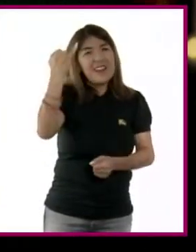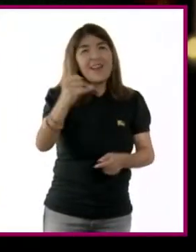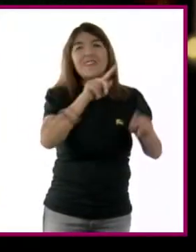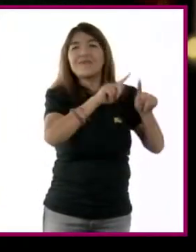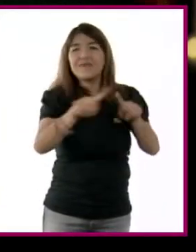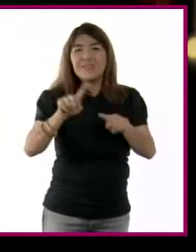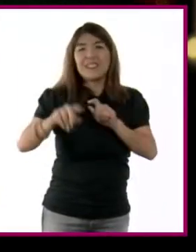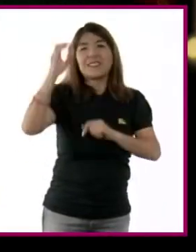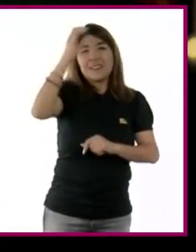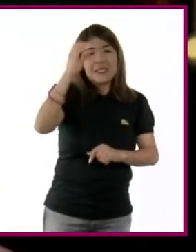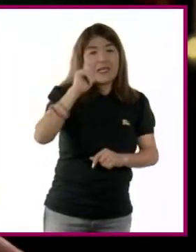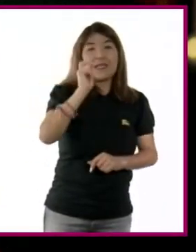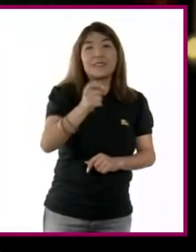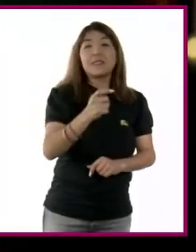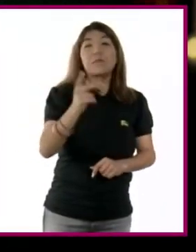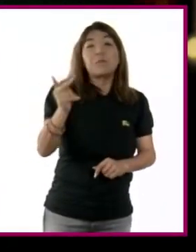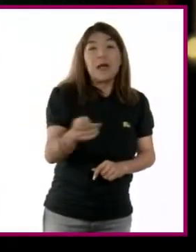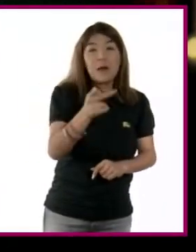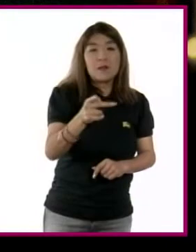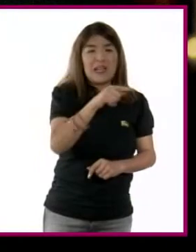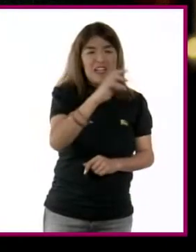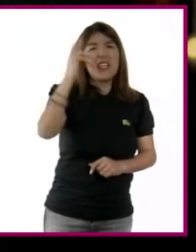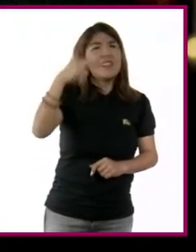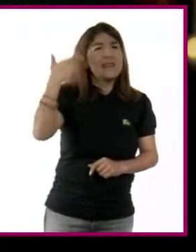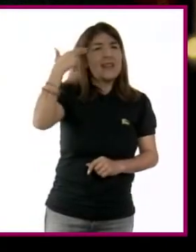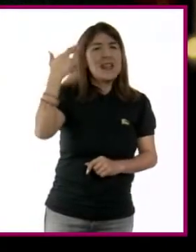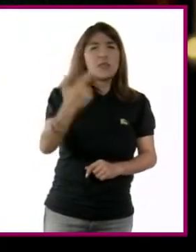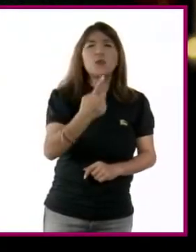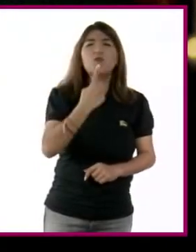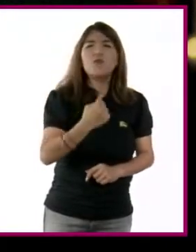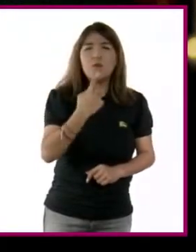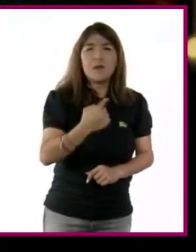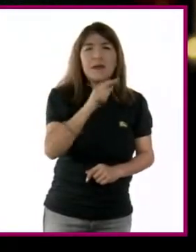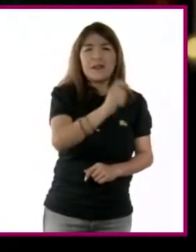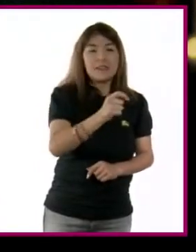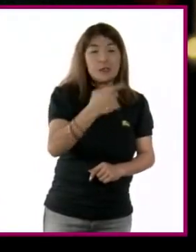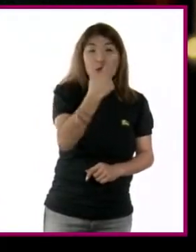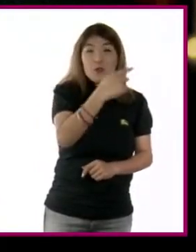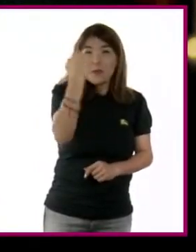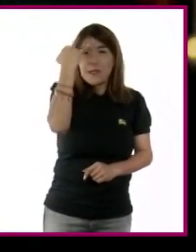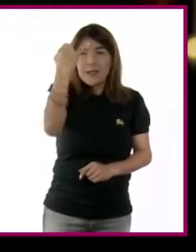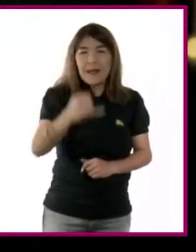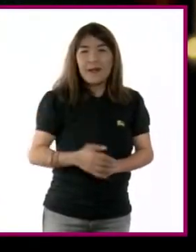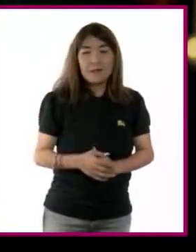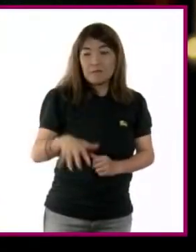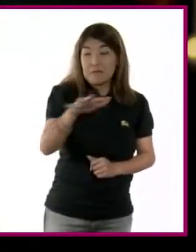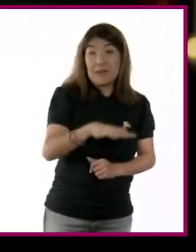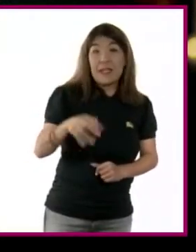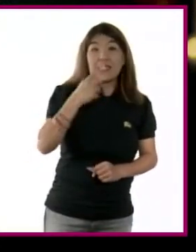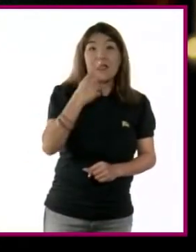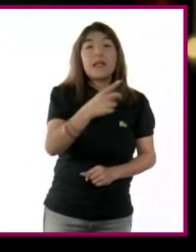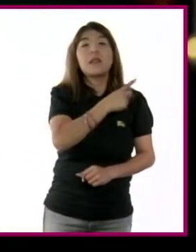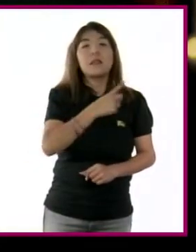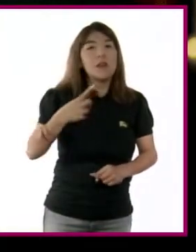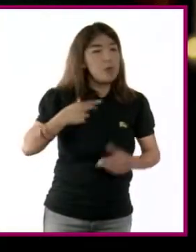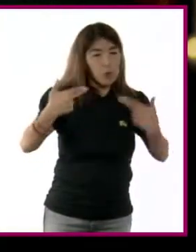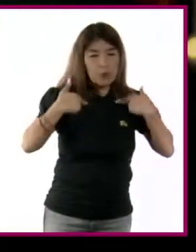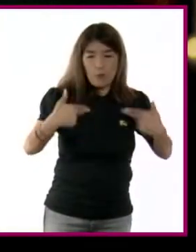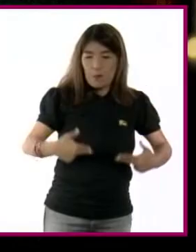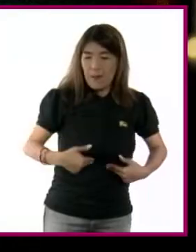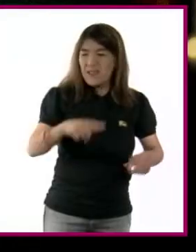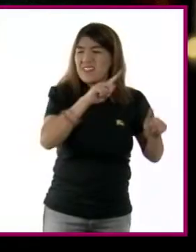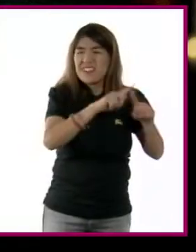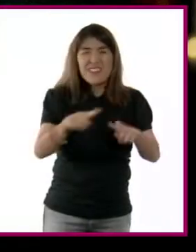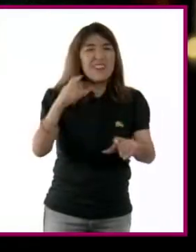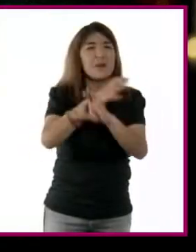de la ciencia, como la hipótesis de la reina roja, una idea evolutiva según la cual las especies deben mejorar continuamente